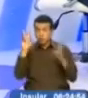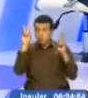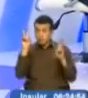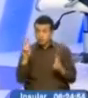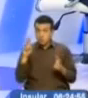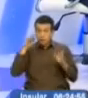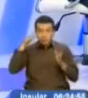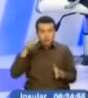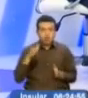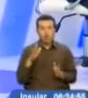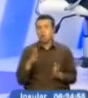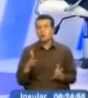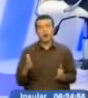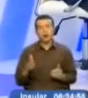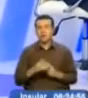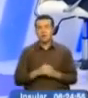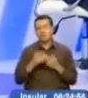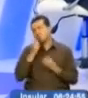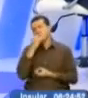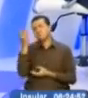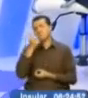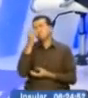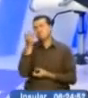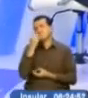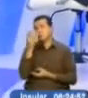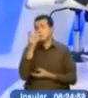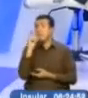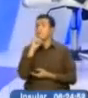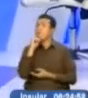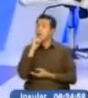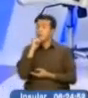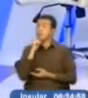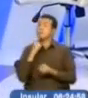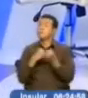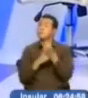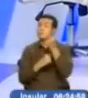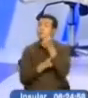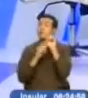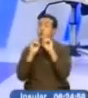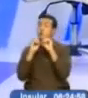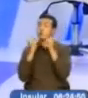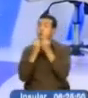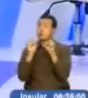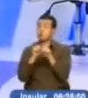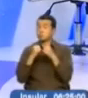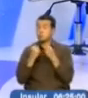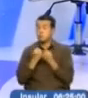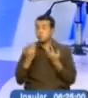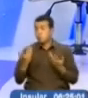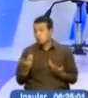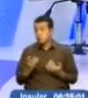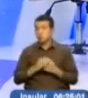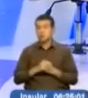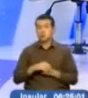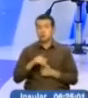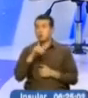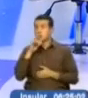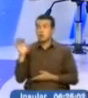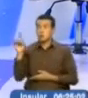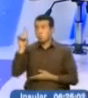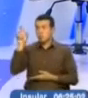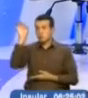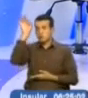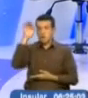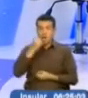contenidos. Y bueno, creo que ¿qué hacemos? Creo que hace falta fortalecer la organización social, ¿no? No podemos esperar que venga alguien